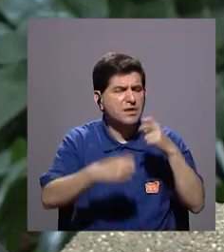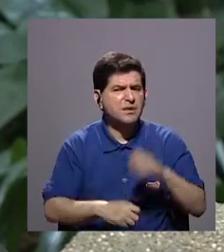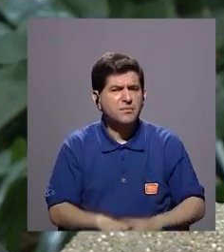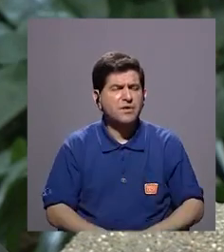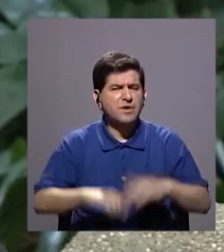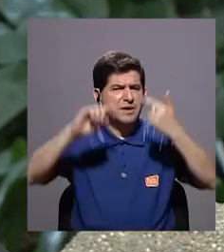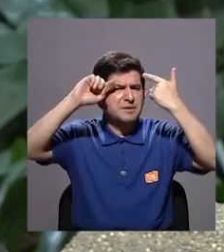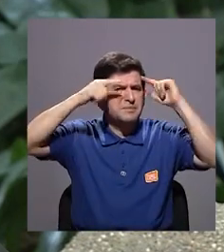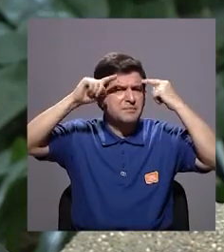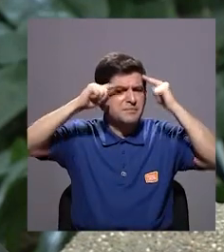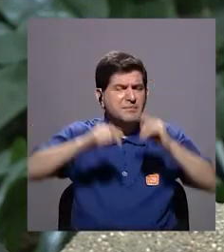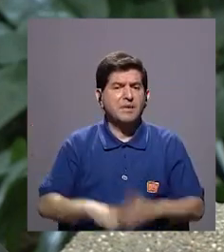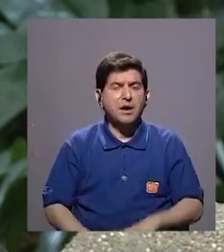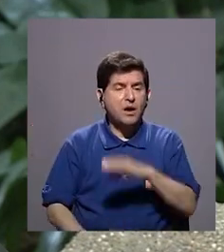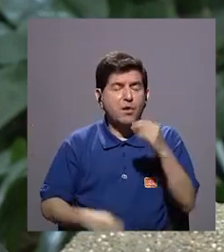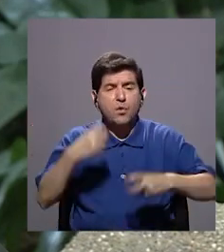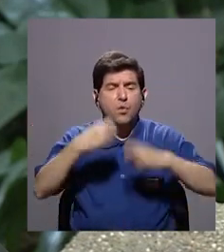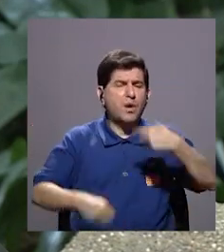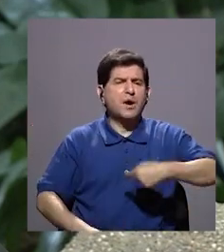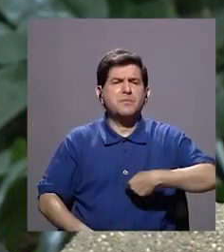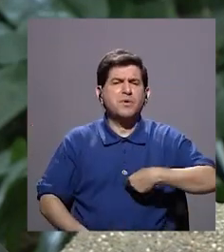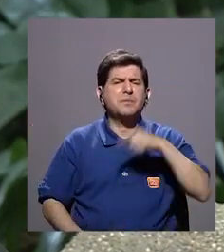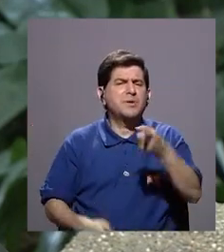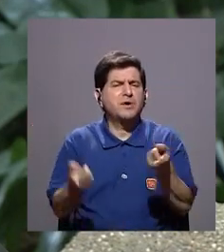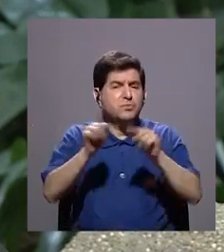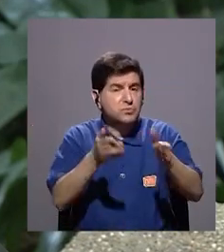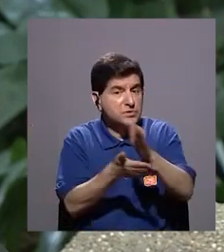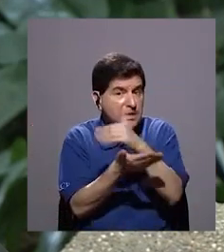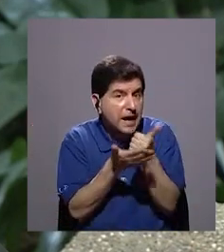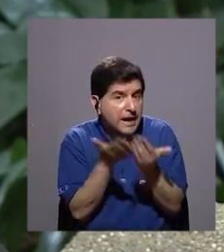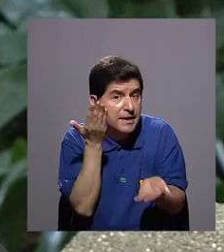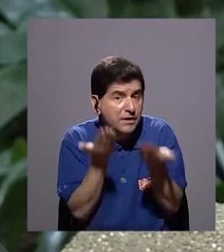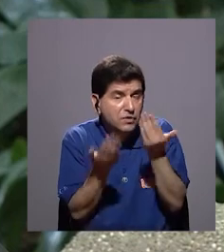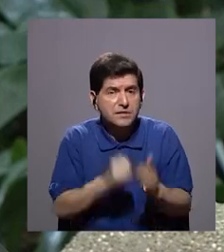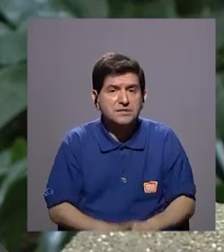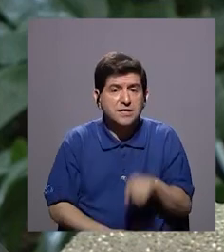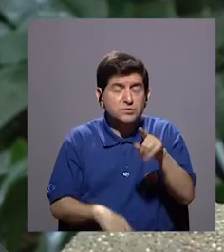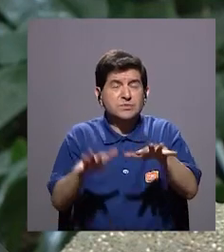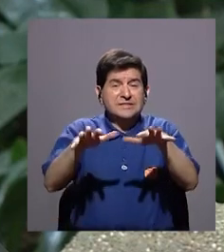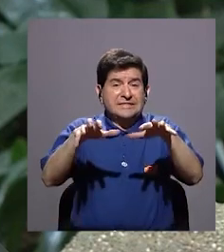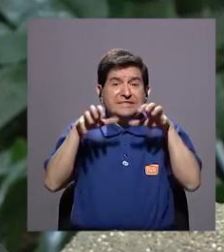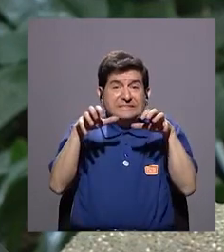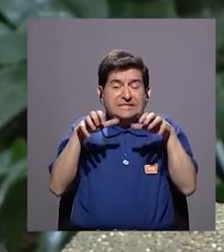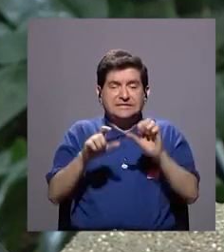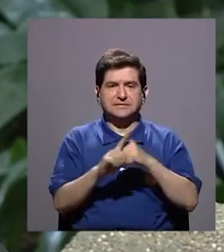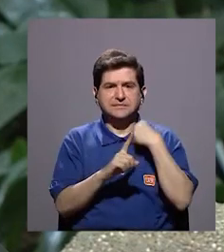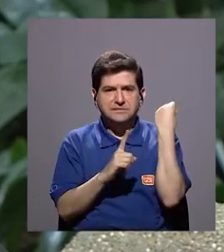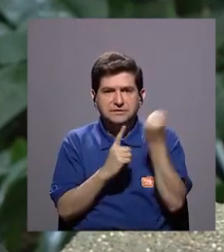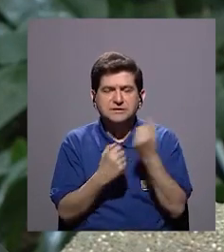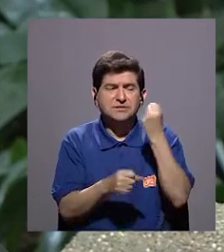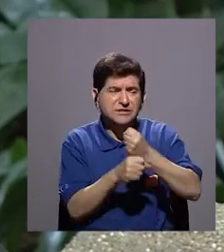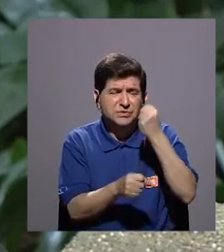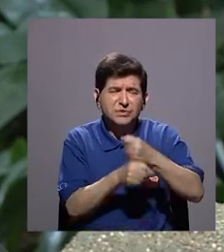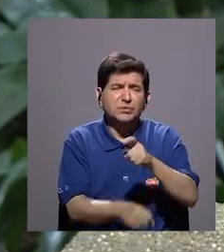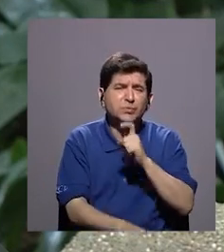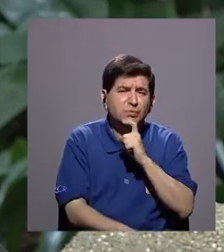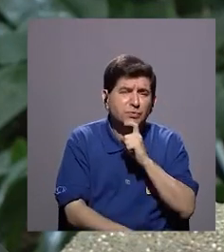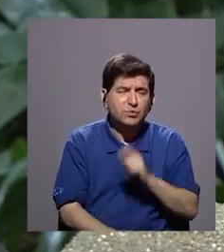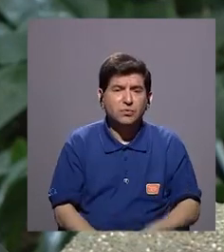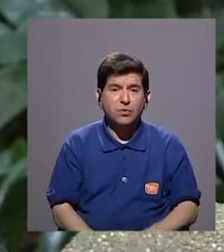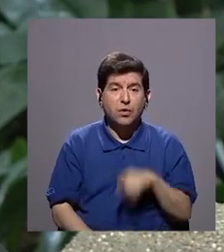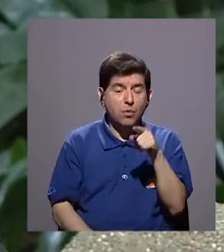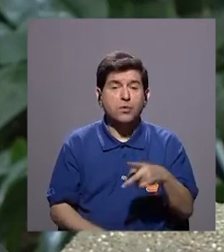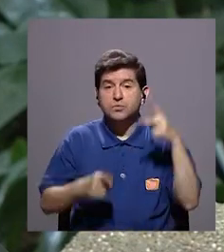de dolor de cabeza, el problema de estómago? ¿Qué te pasó? Tal vez estuviste estresado, tuviste una situación en el trabajo,